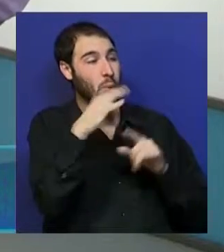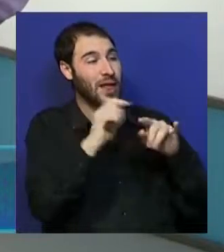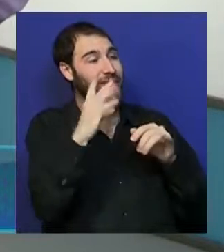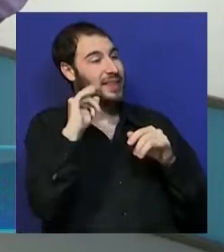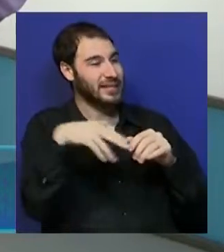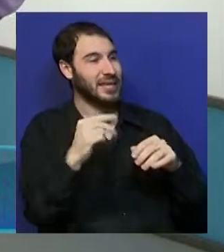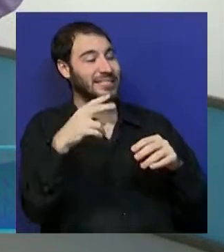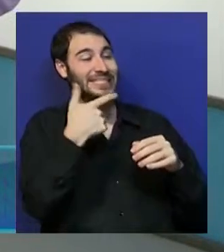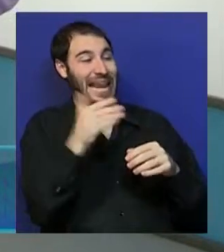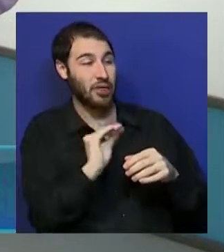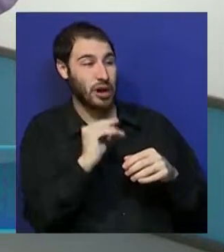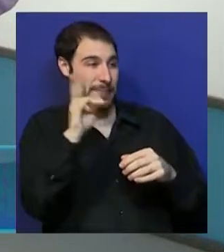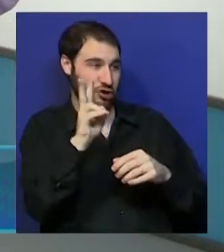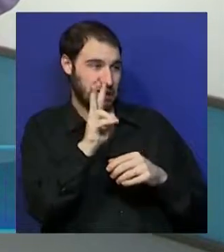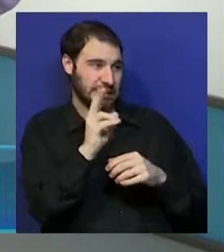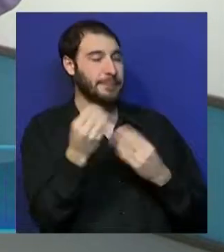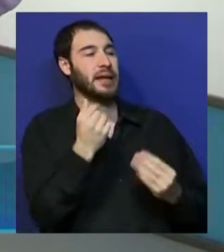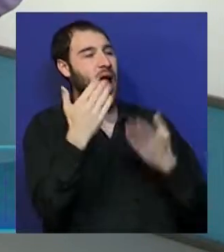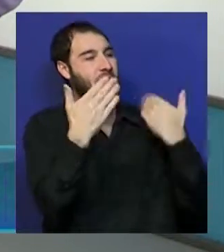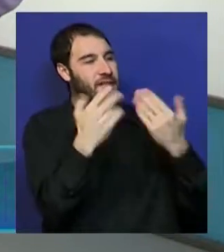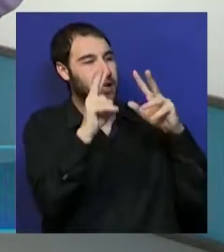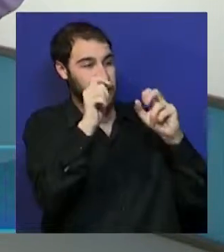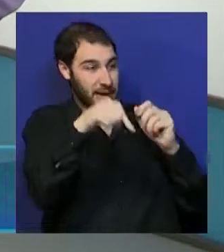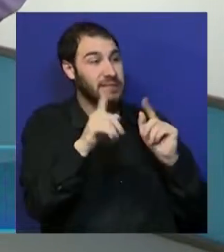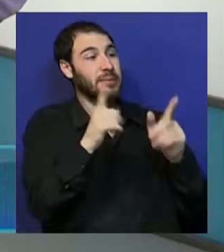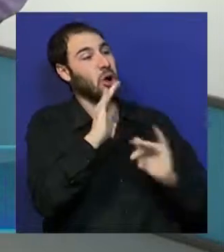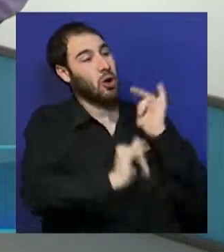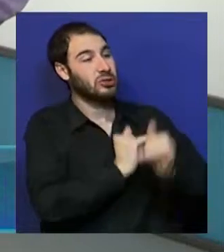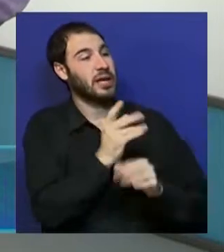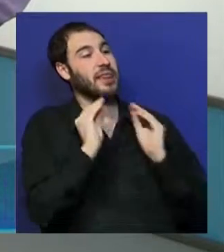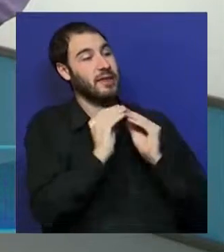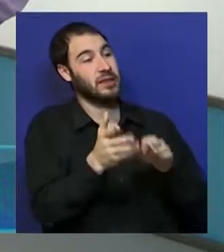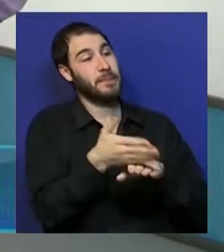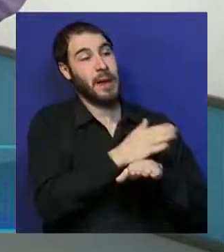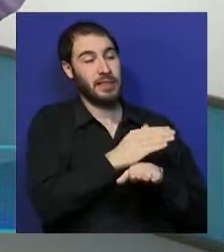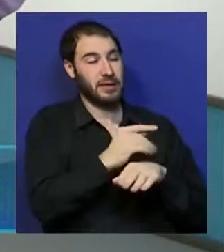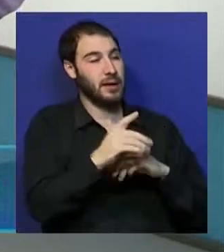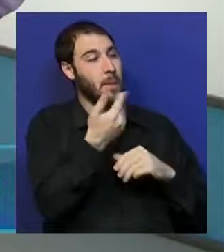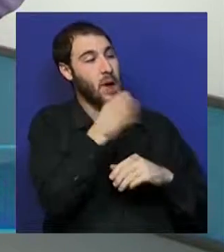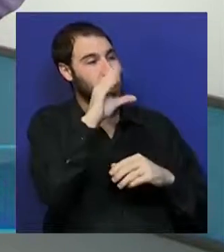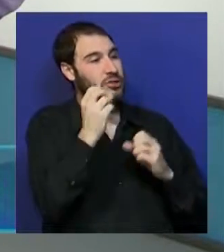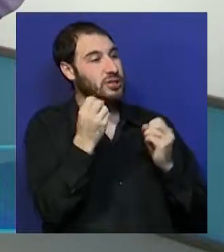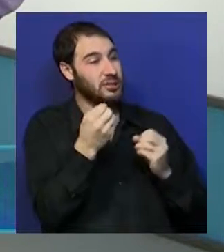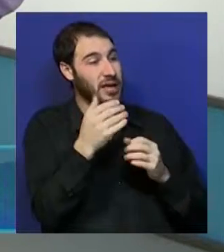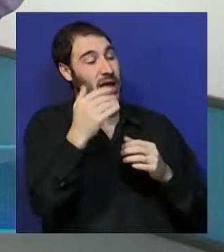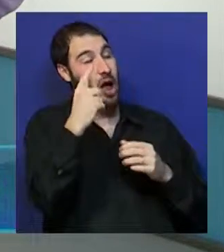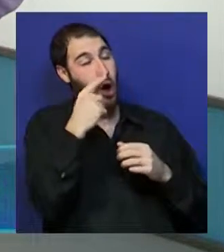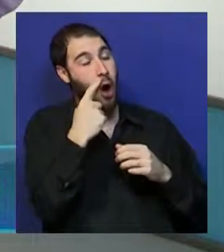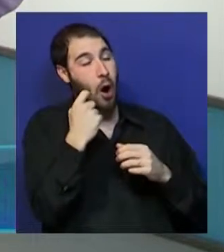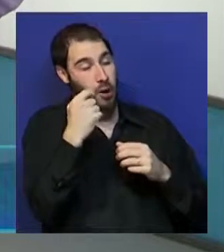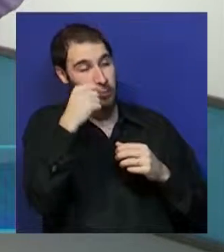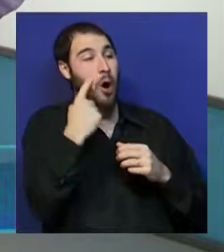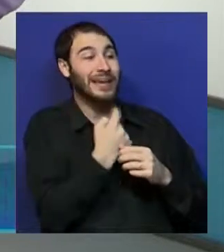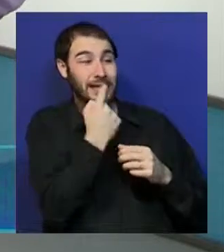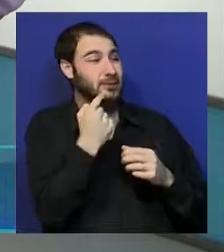del justicialismo, para dialogar sobre este tema y para anticiparnos al debate de mañana. Senadora, buenas noches. Ignacio y Gerardo aquí en el canal de